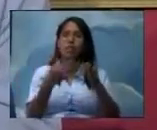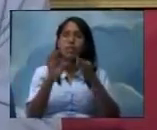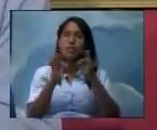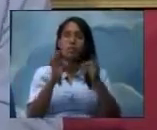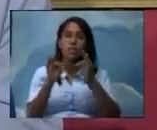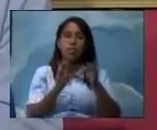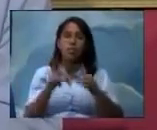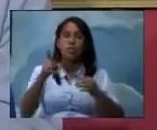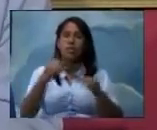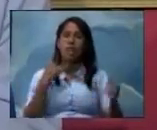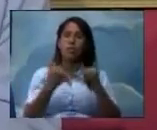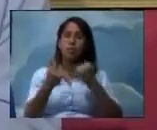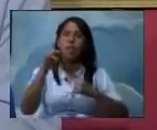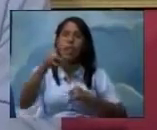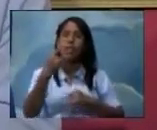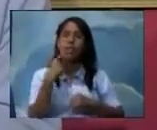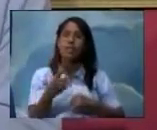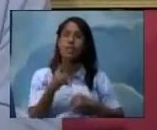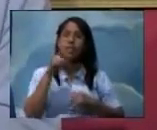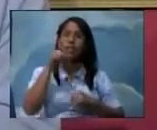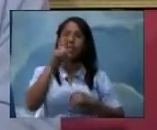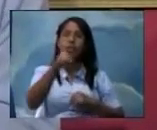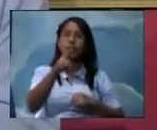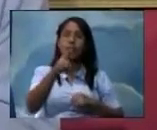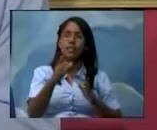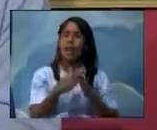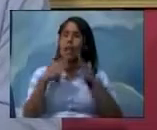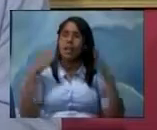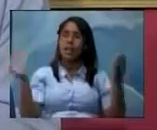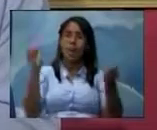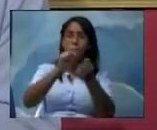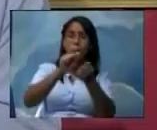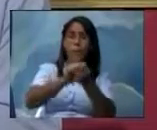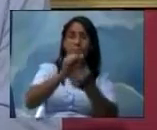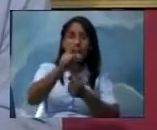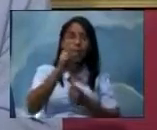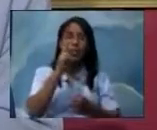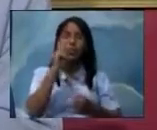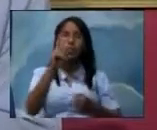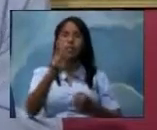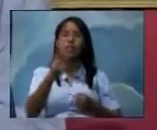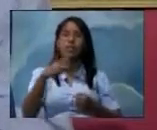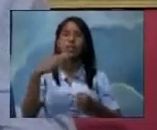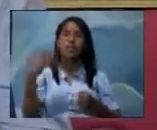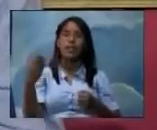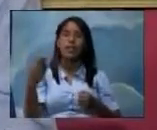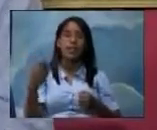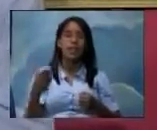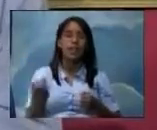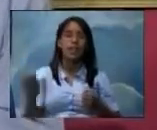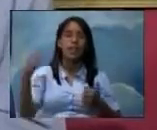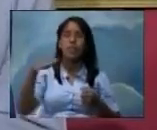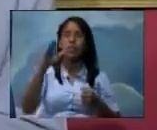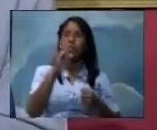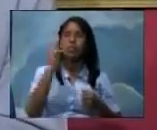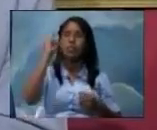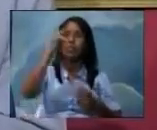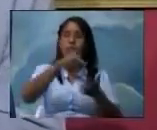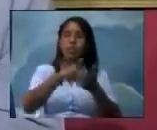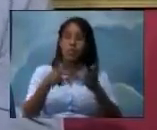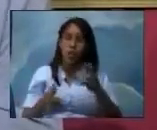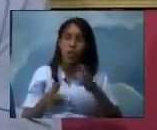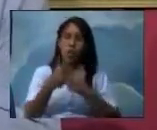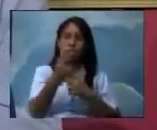él. Y al final le dice: esa gran piedra que viste, y que del monte fue